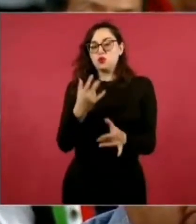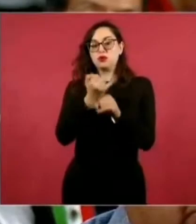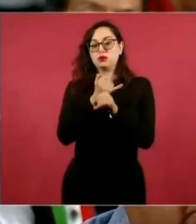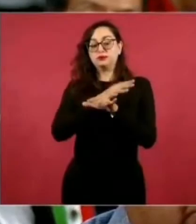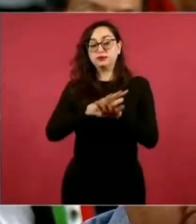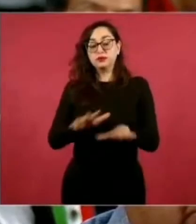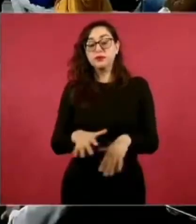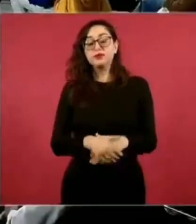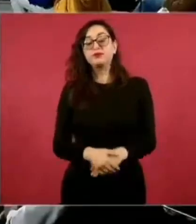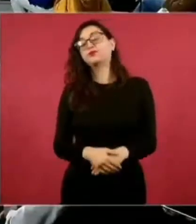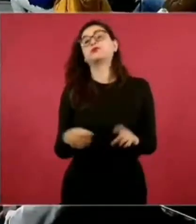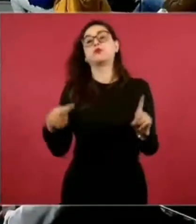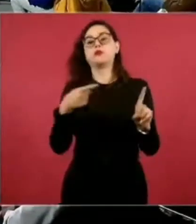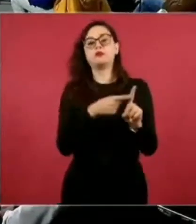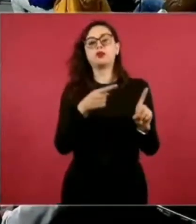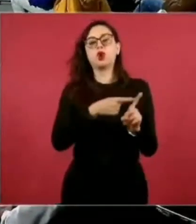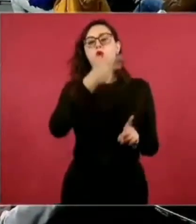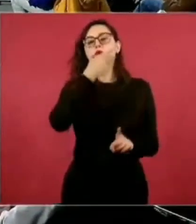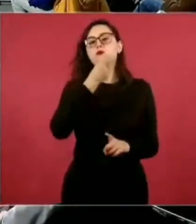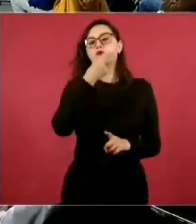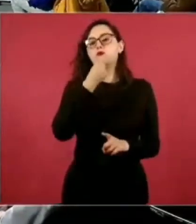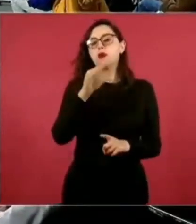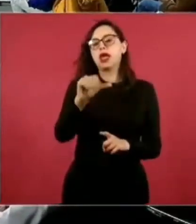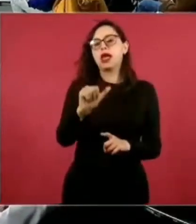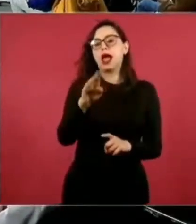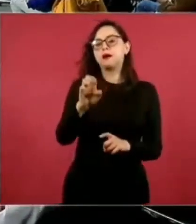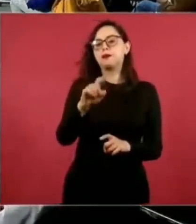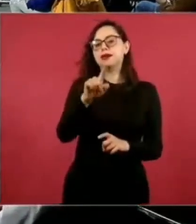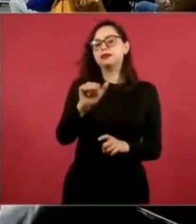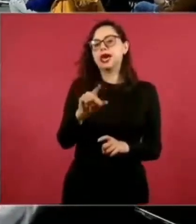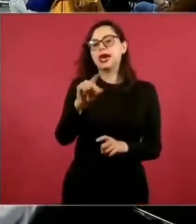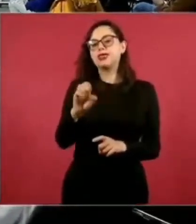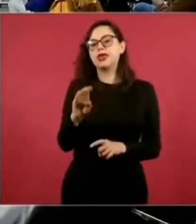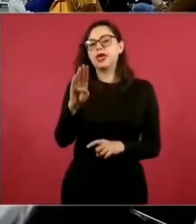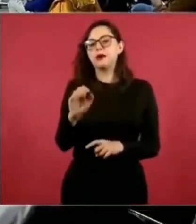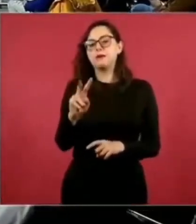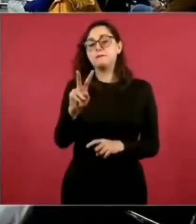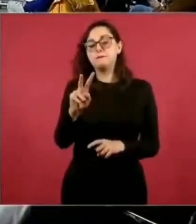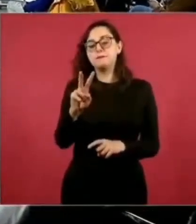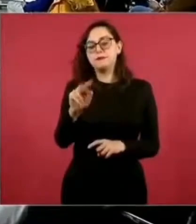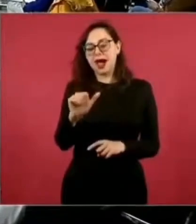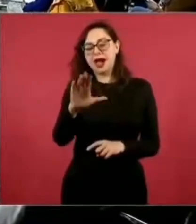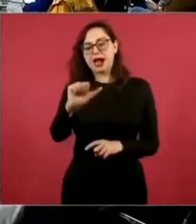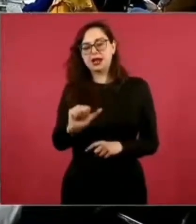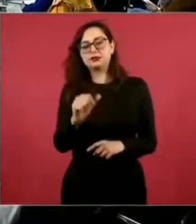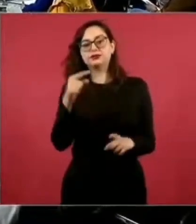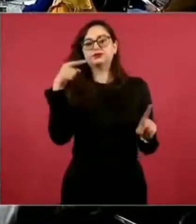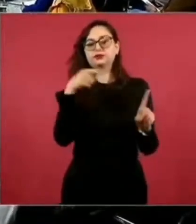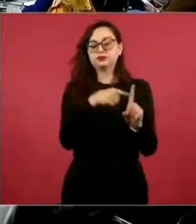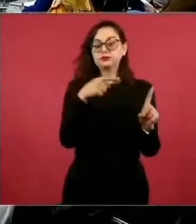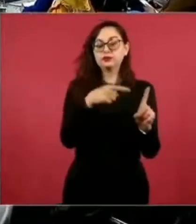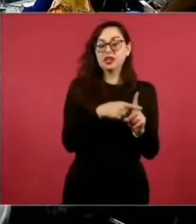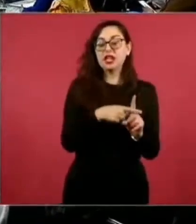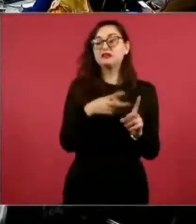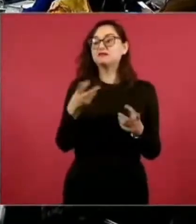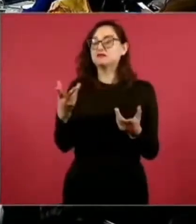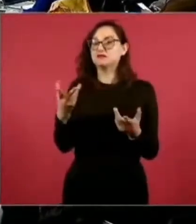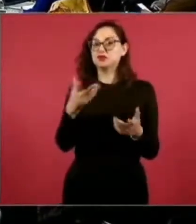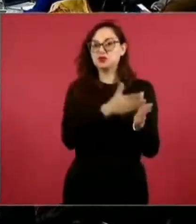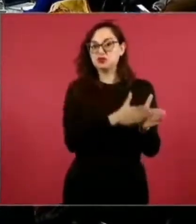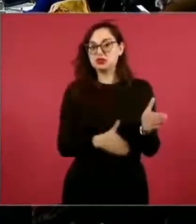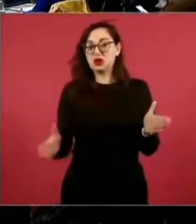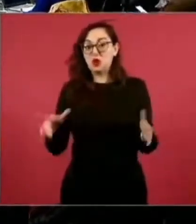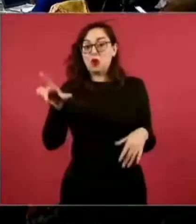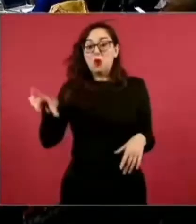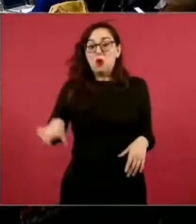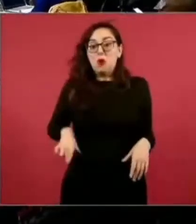Vaca, Tamaulipas ocupó el segundo lugar a nivel nacional después de Jalisco en desapariciones, 2